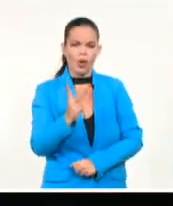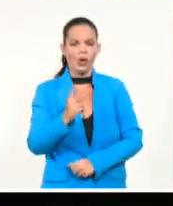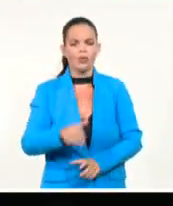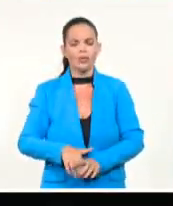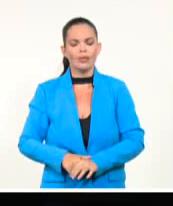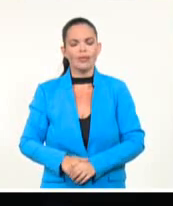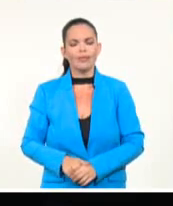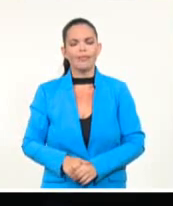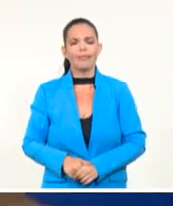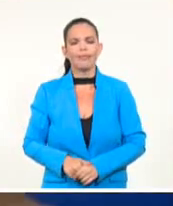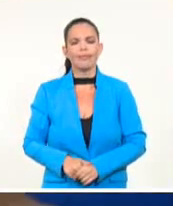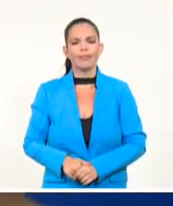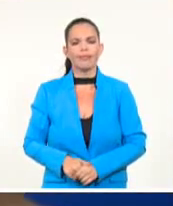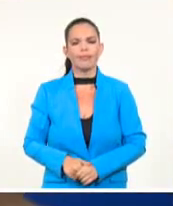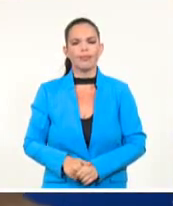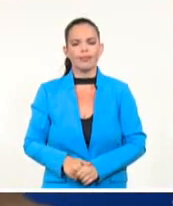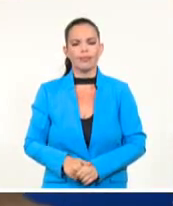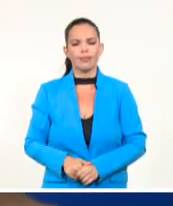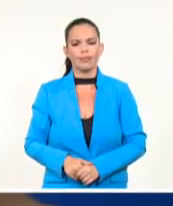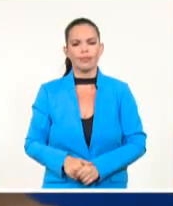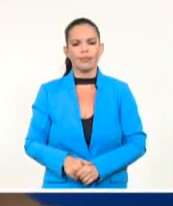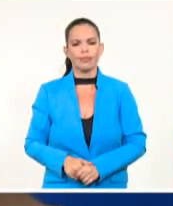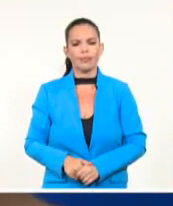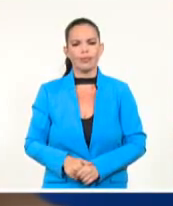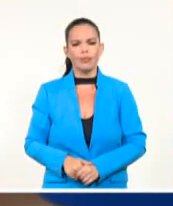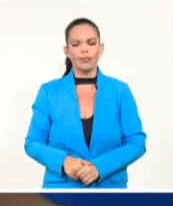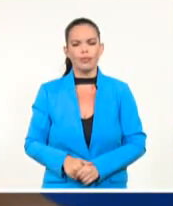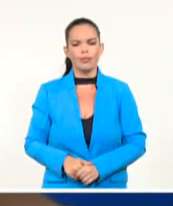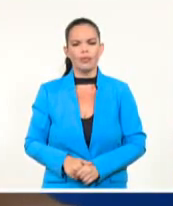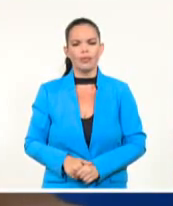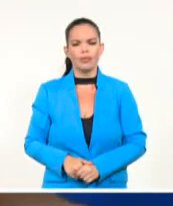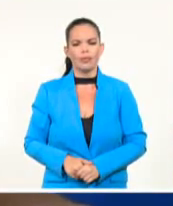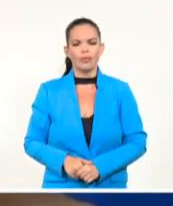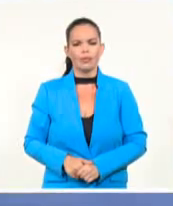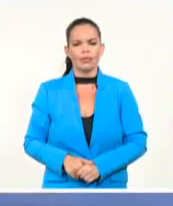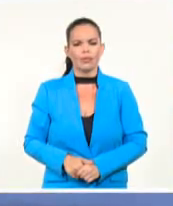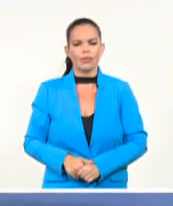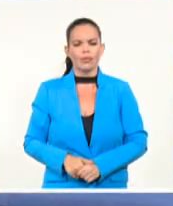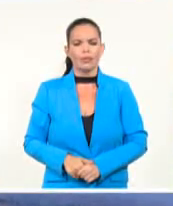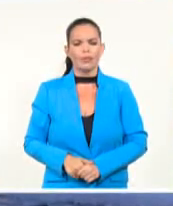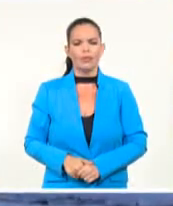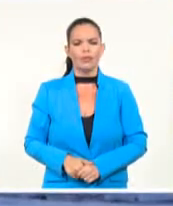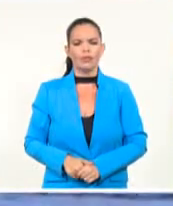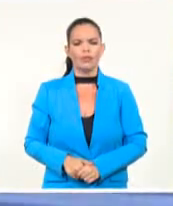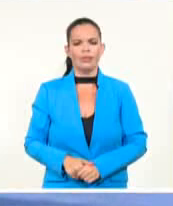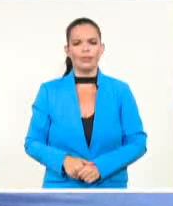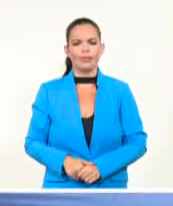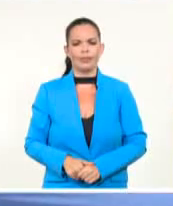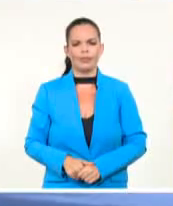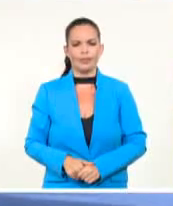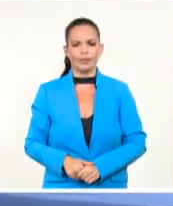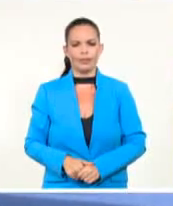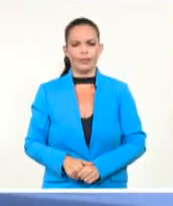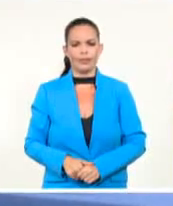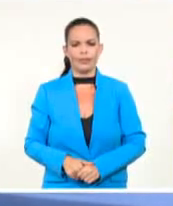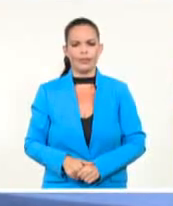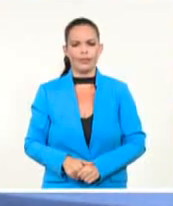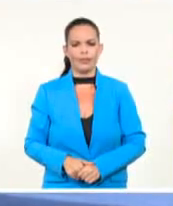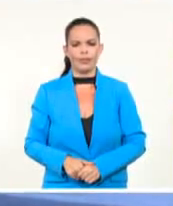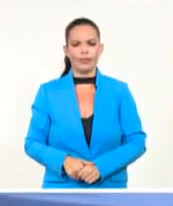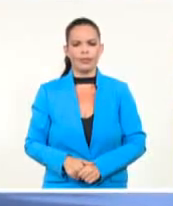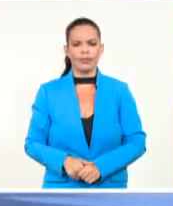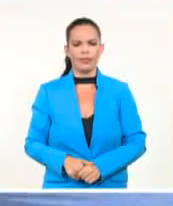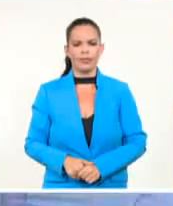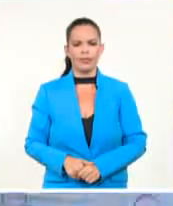respectivamente. En Las Tunas, José Carlos López Arteaga y Anibis Labarta García para el Sistema Informativo de